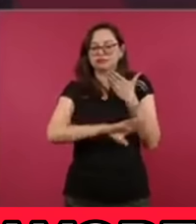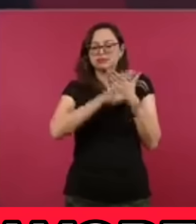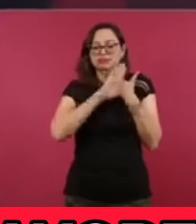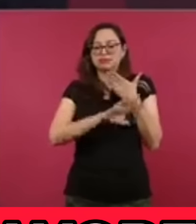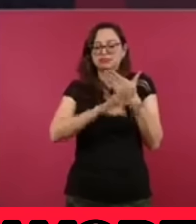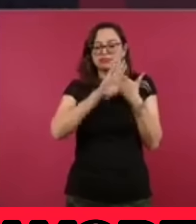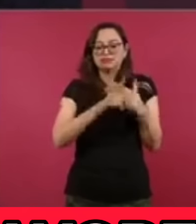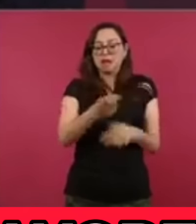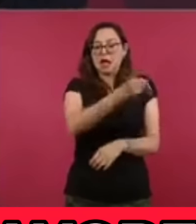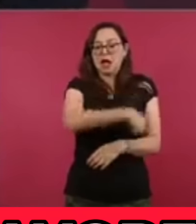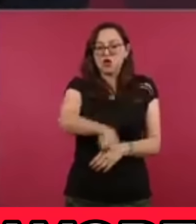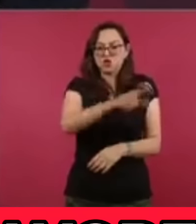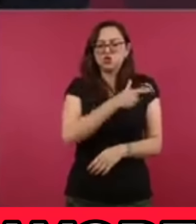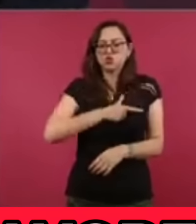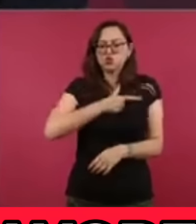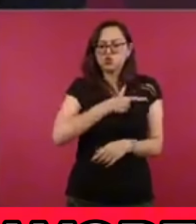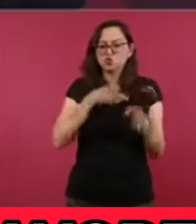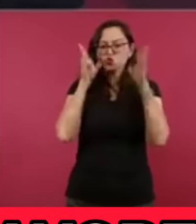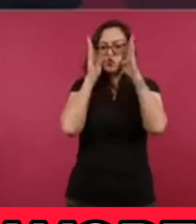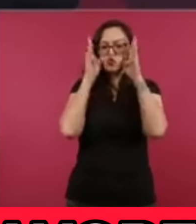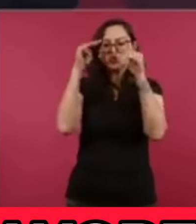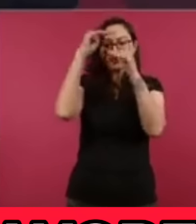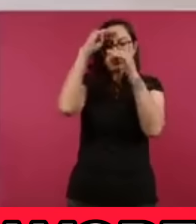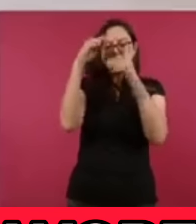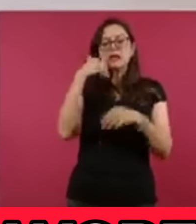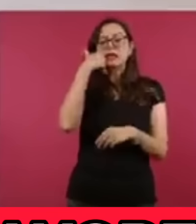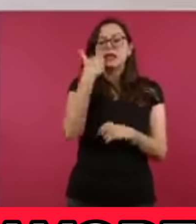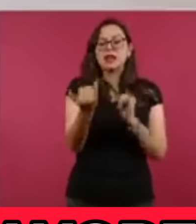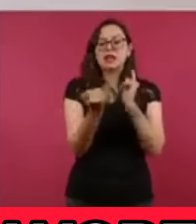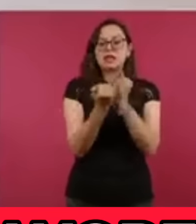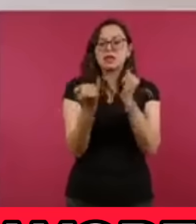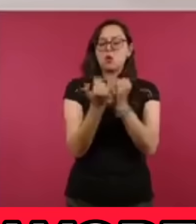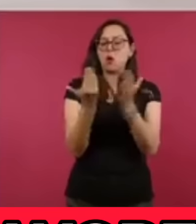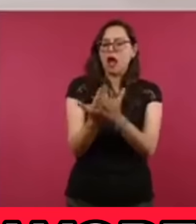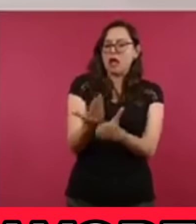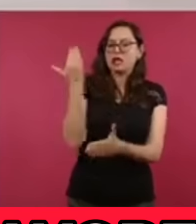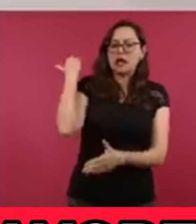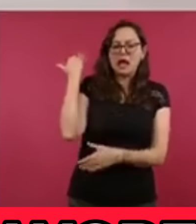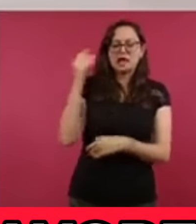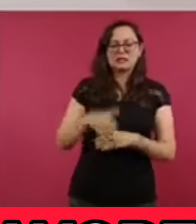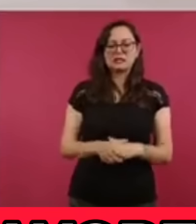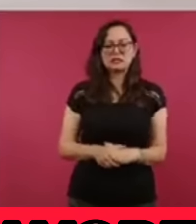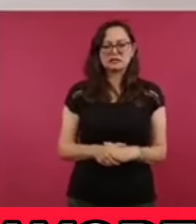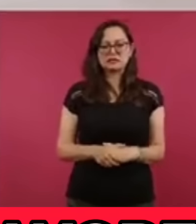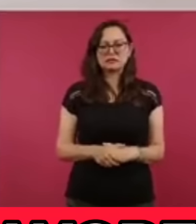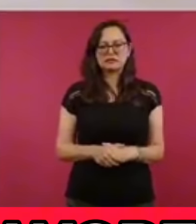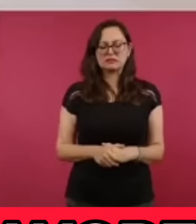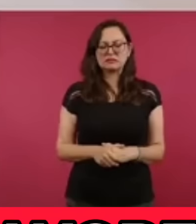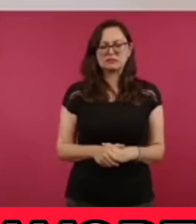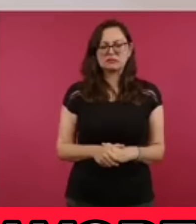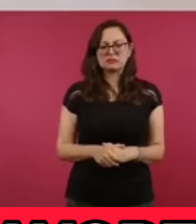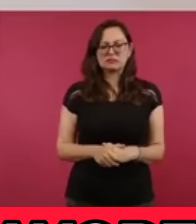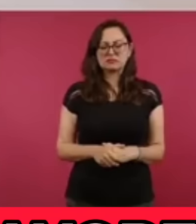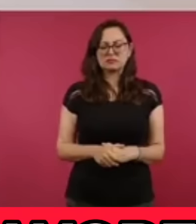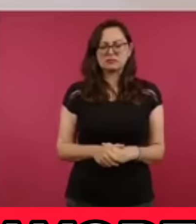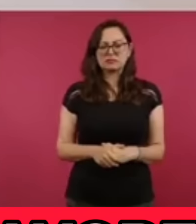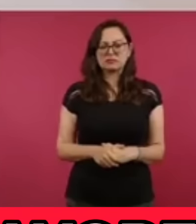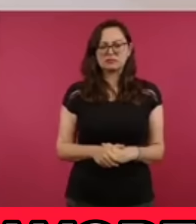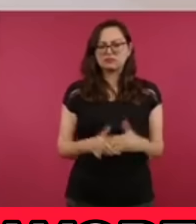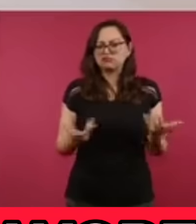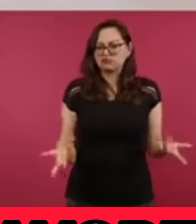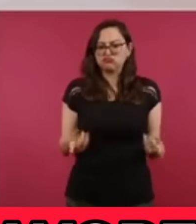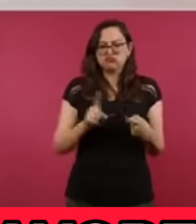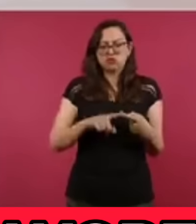apuestan al conservadurismo, a mantener el statu quo. ¿Y qué cosa era el statu quo? ¿Qué era el conservadurismo?